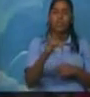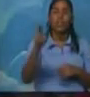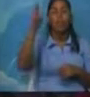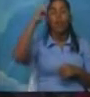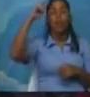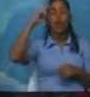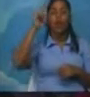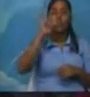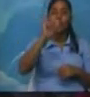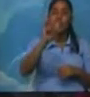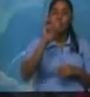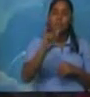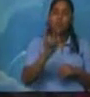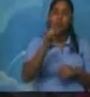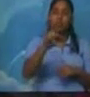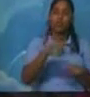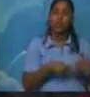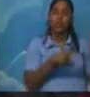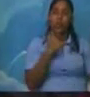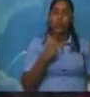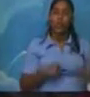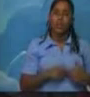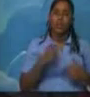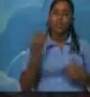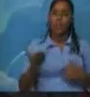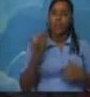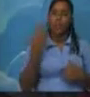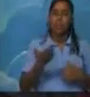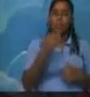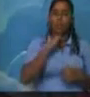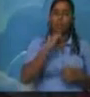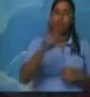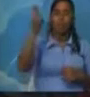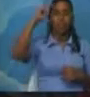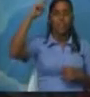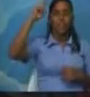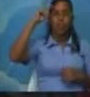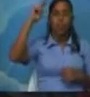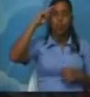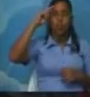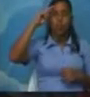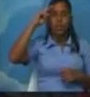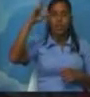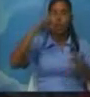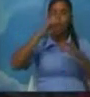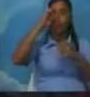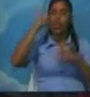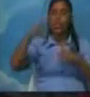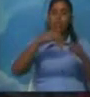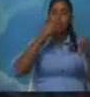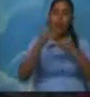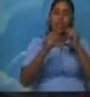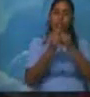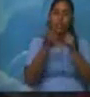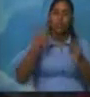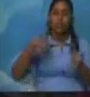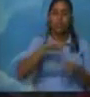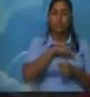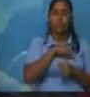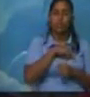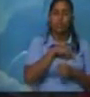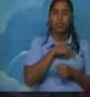sí mismo en tu corazón Qué importante es cuando reconocemos verdad lo que Dios ha hecho con